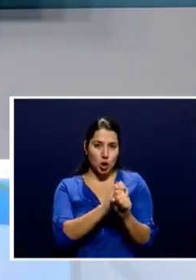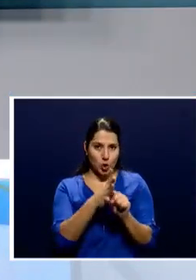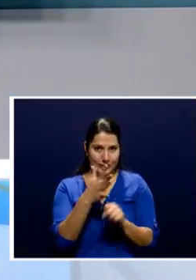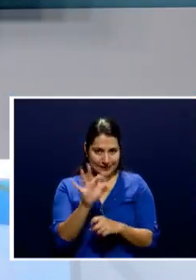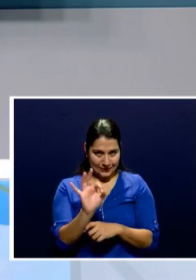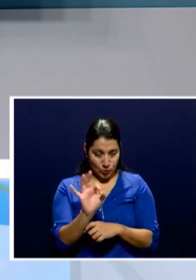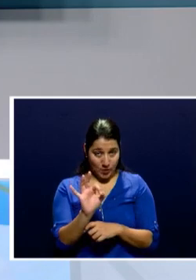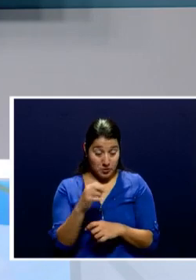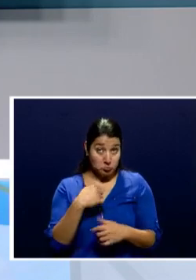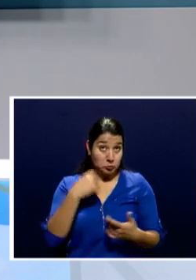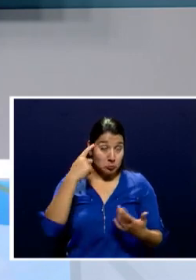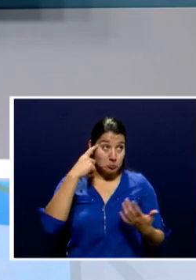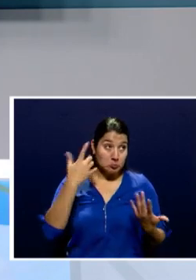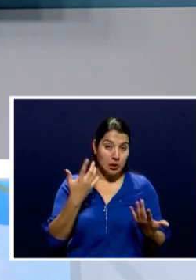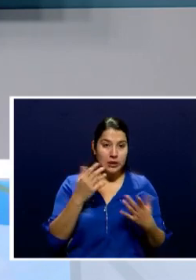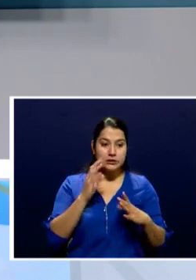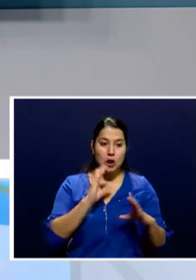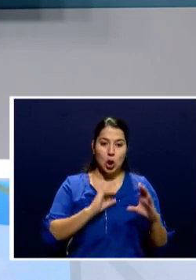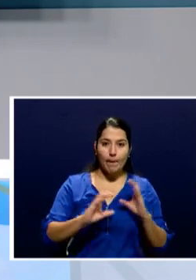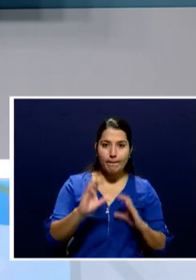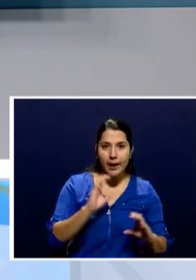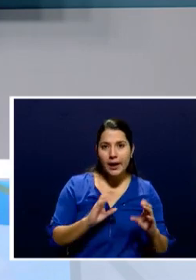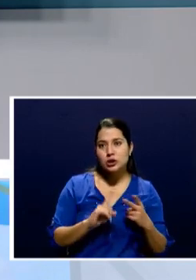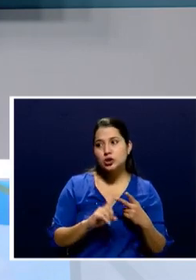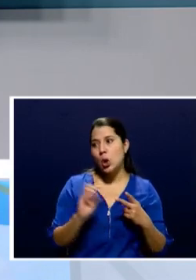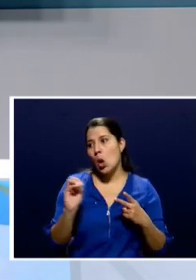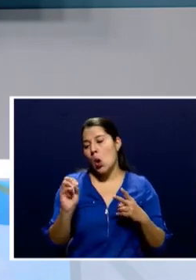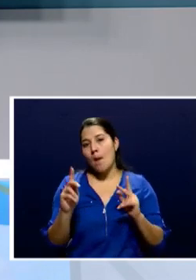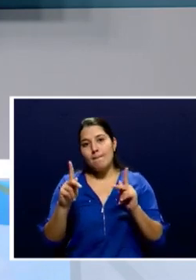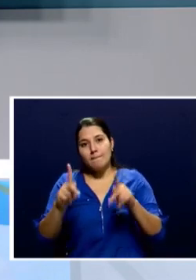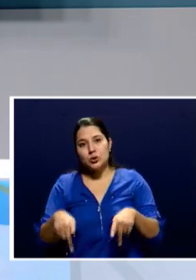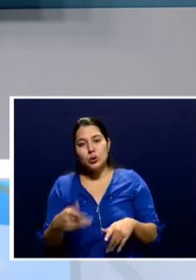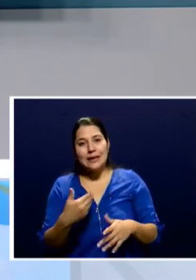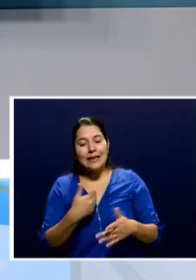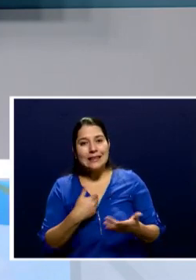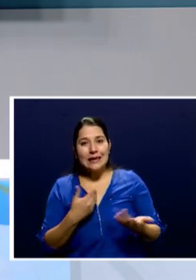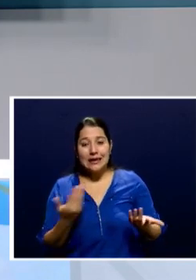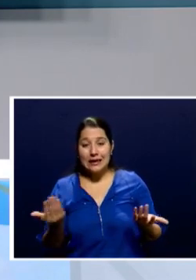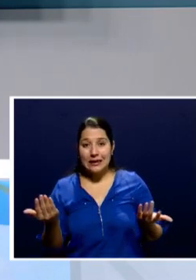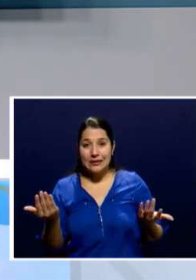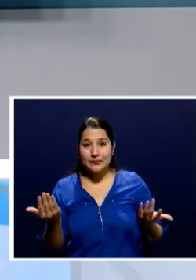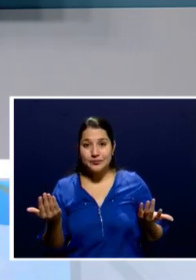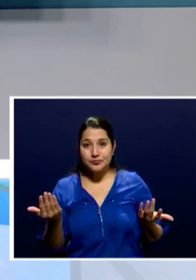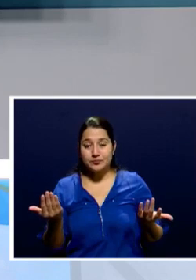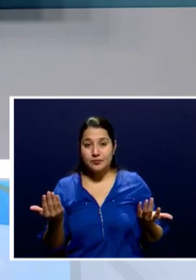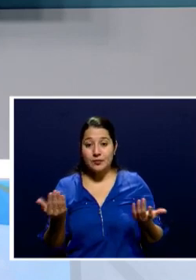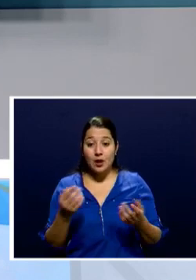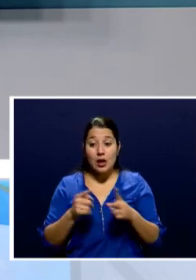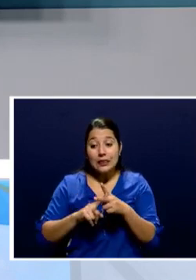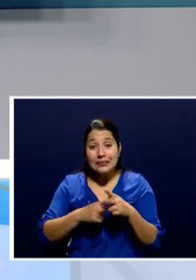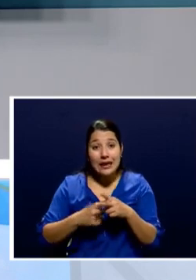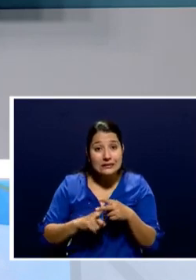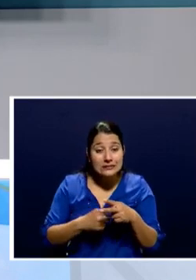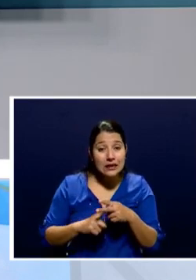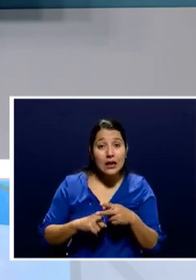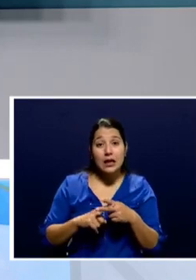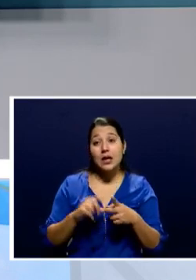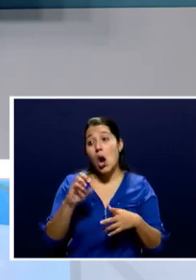COVID-19? Pienso en el comercio, gente que tiene un taller